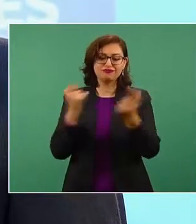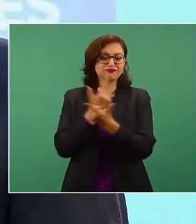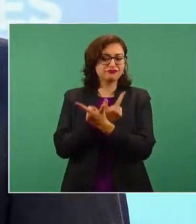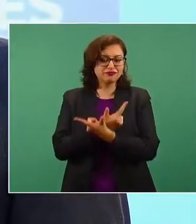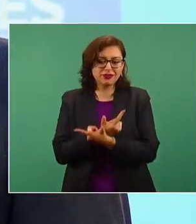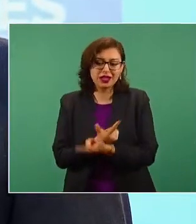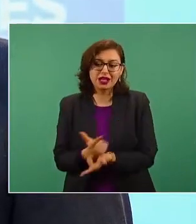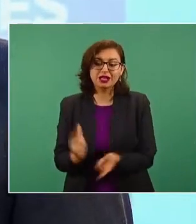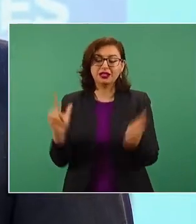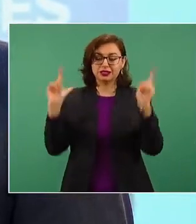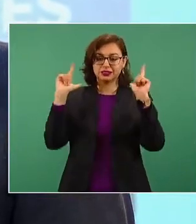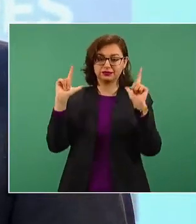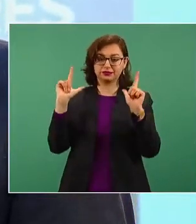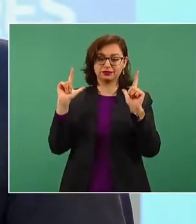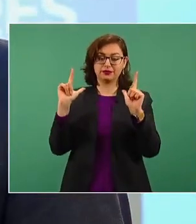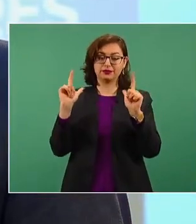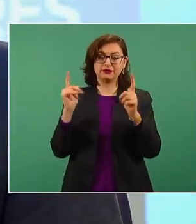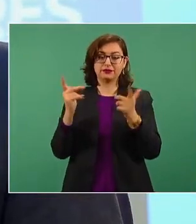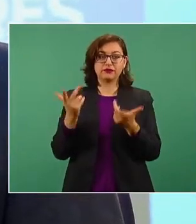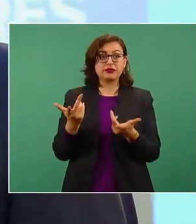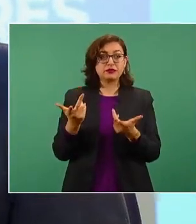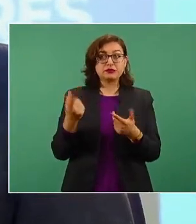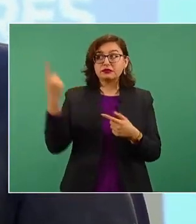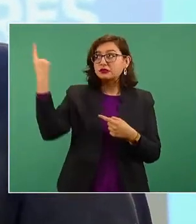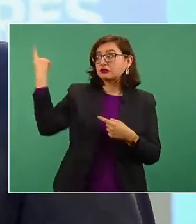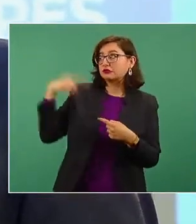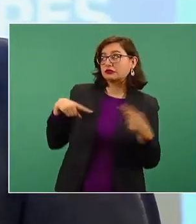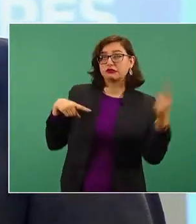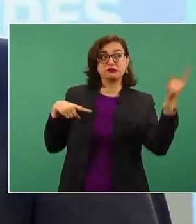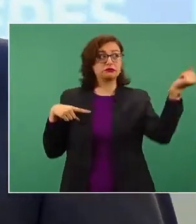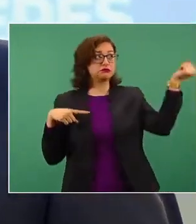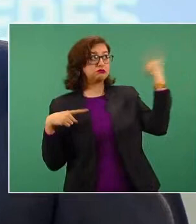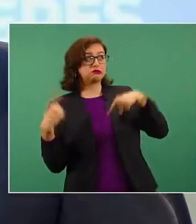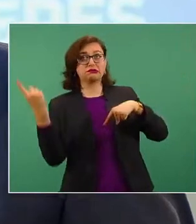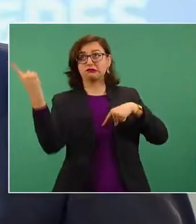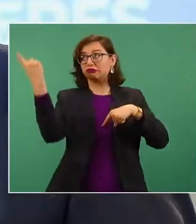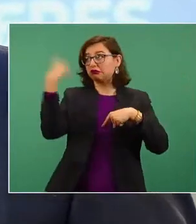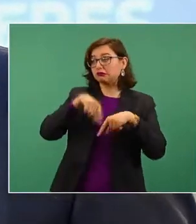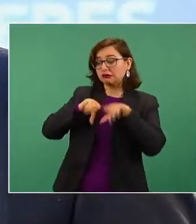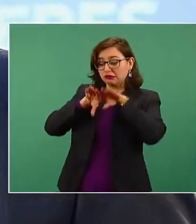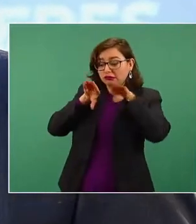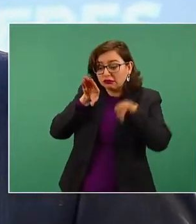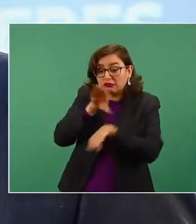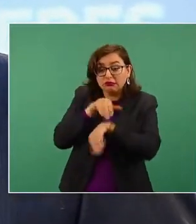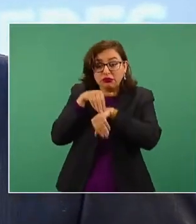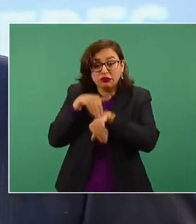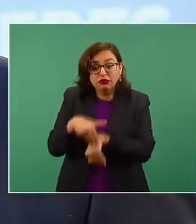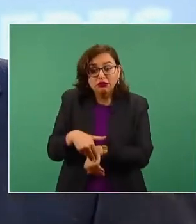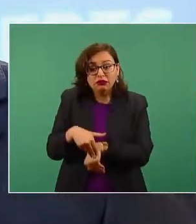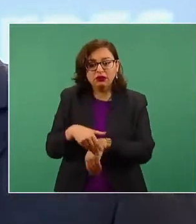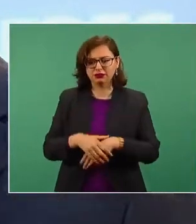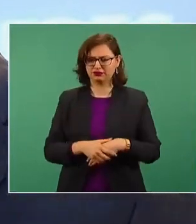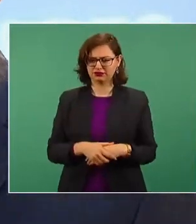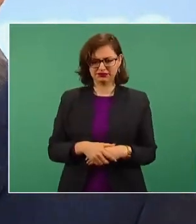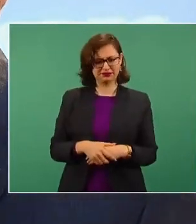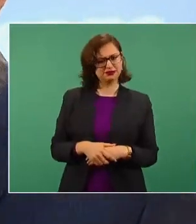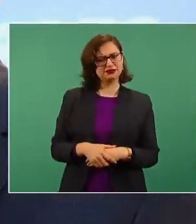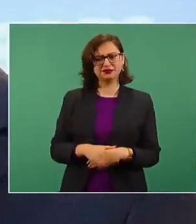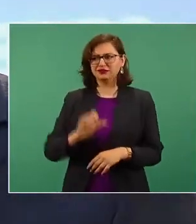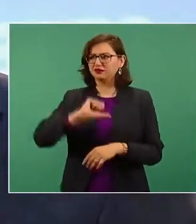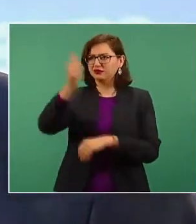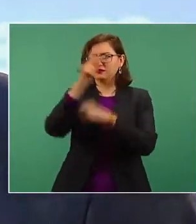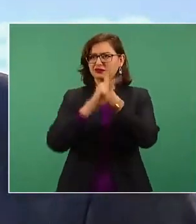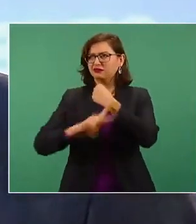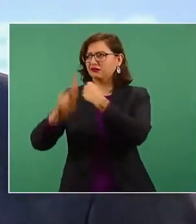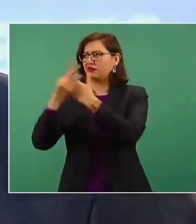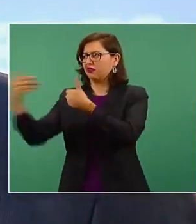no está subordinado a gobiernos extranjeros ni a grupos de intereses